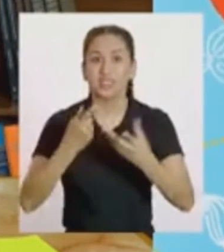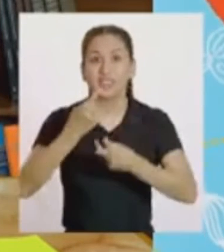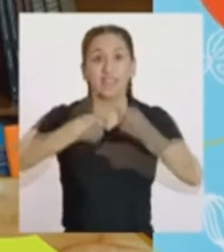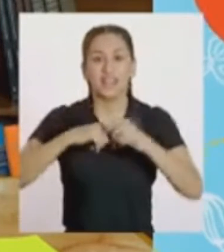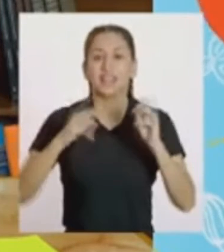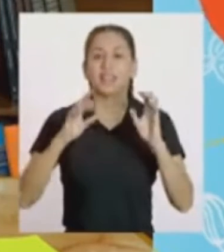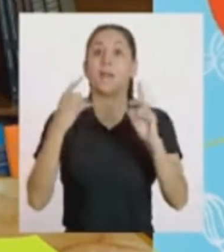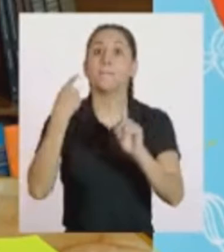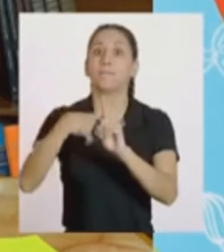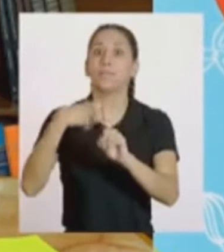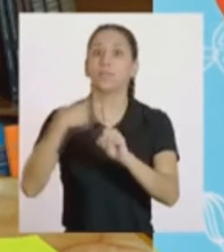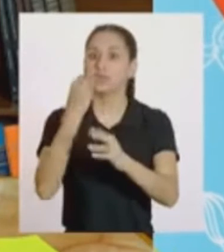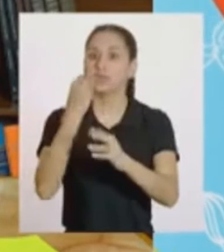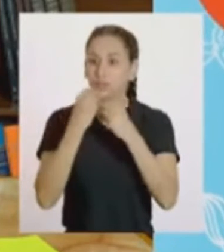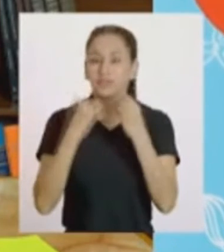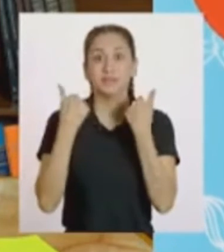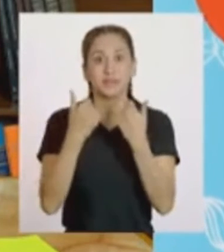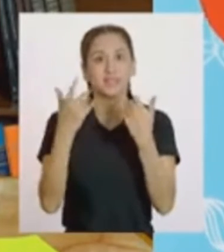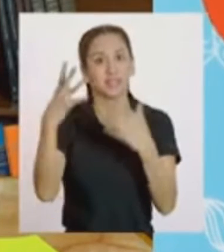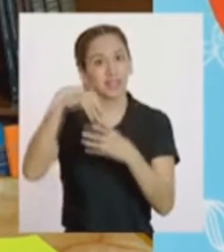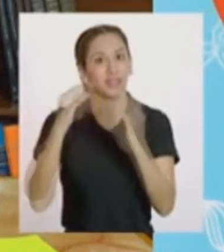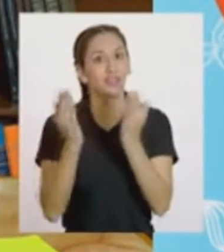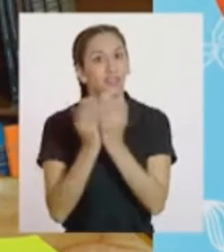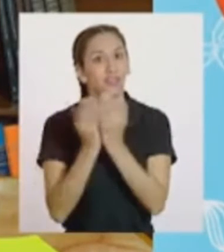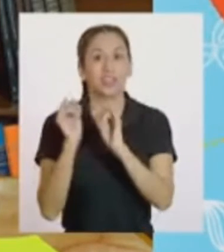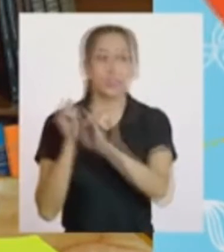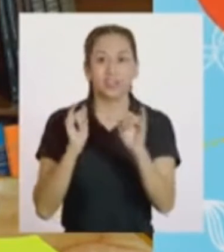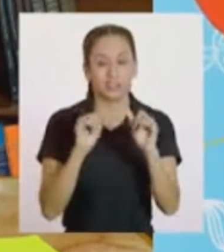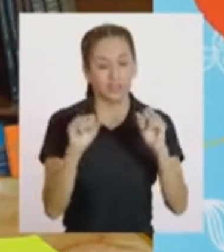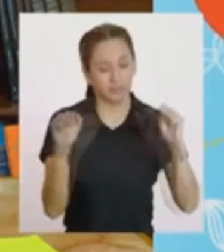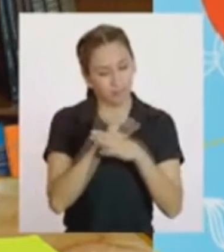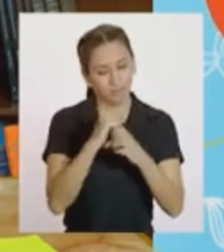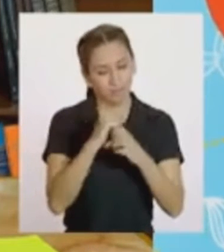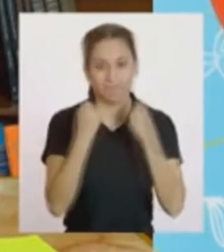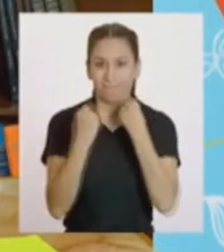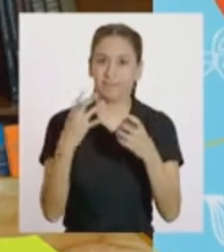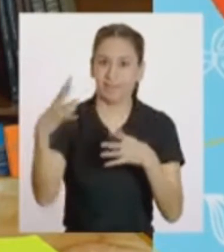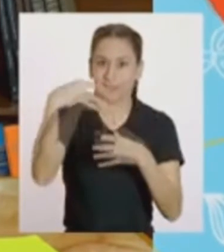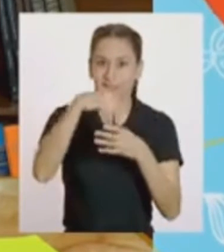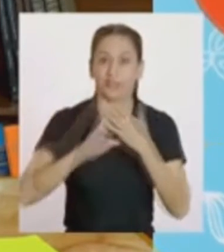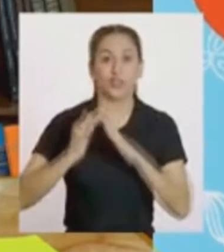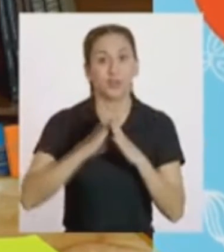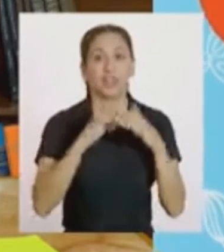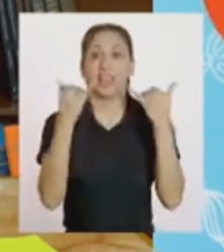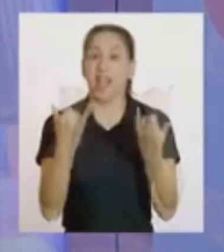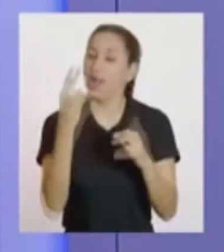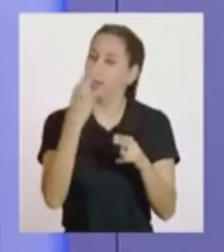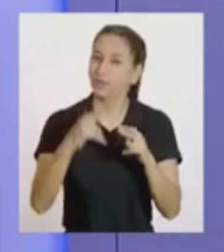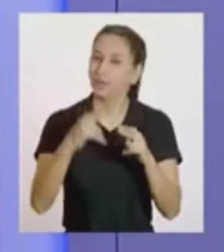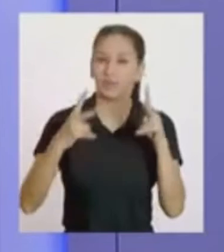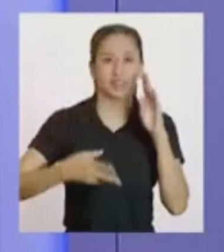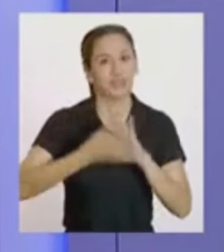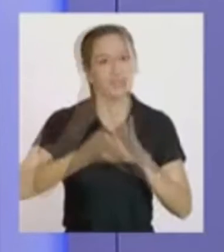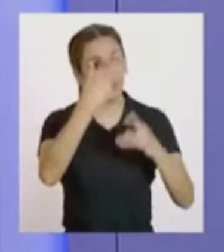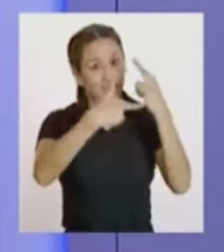importante promover kioscos saludables en las escuelas y la actividad física en los espacios públicos de la comunidad. Nos